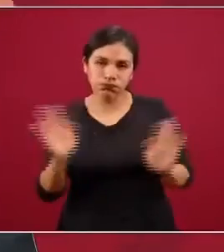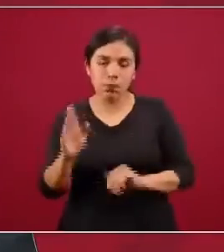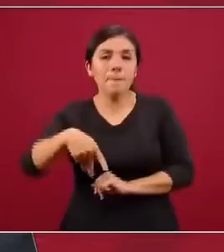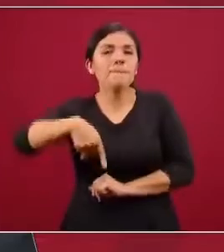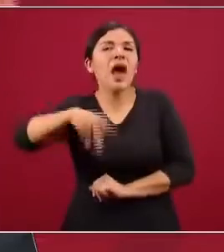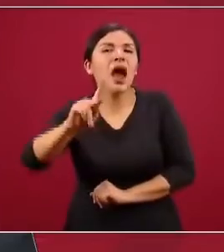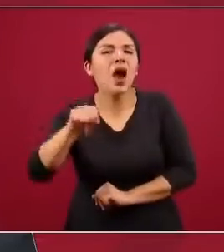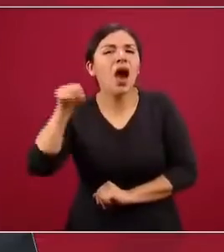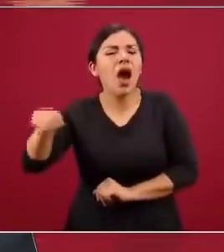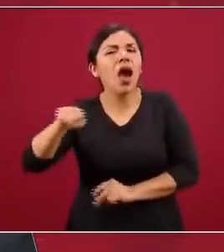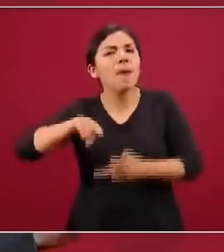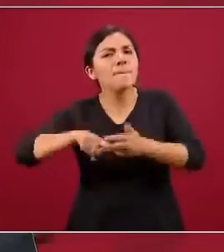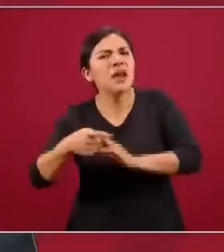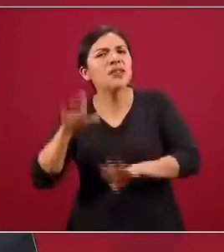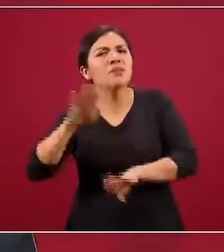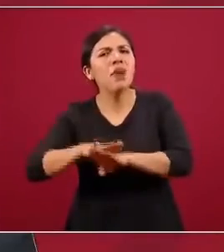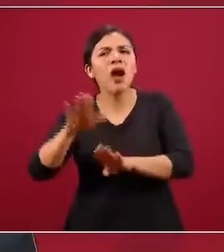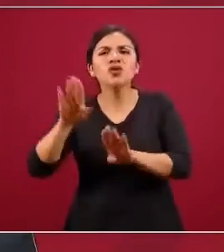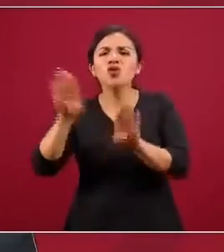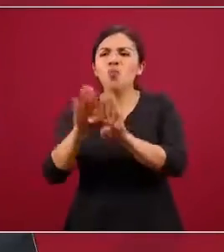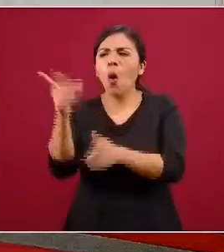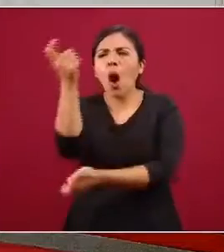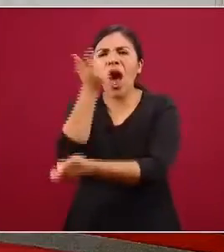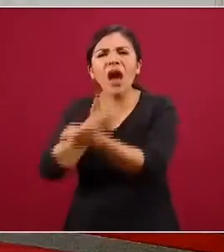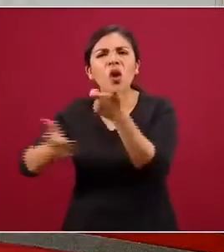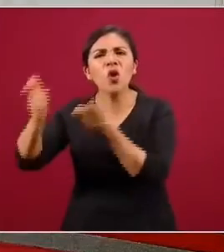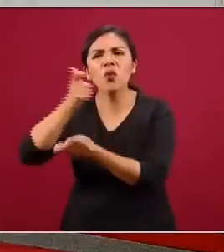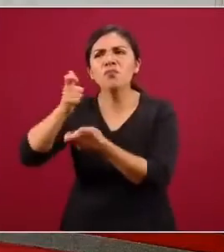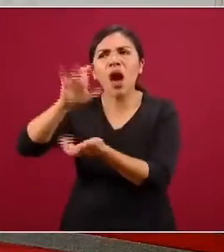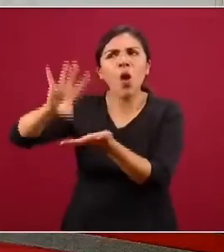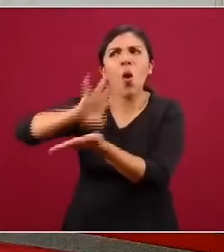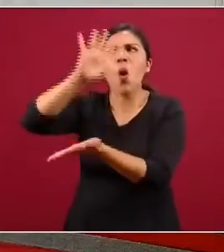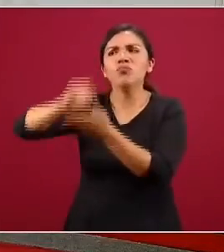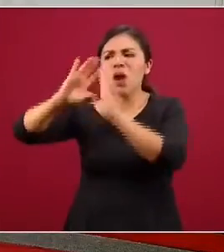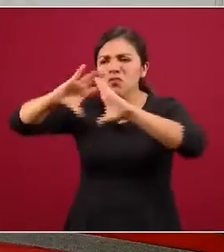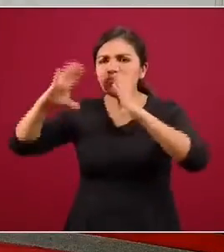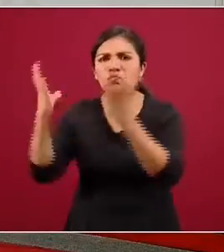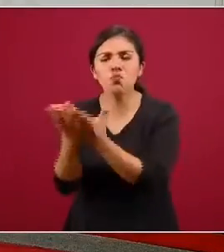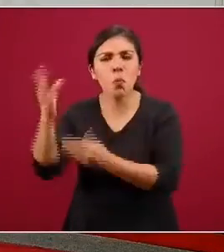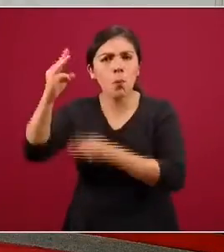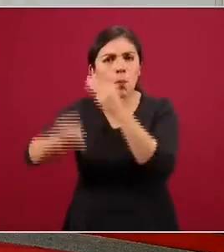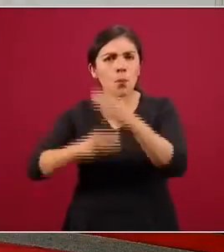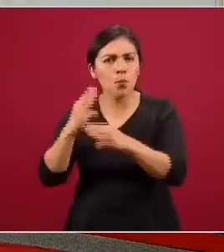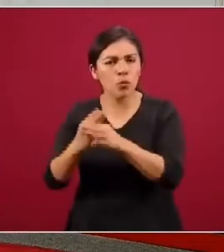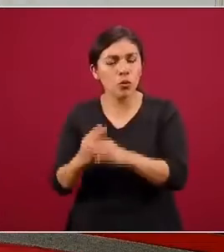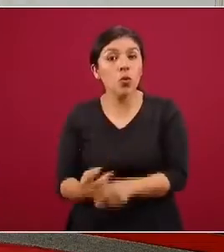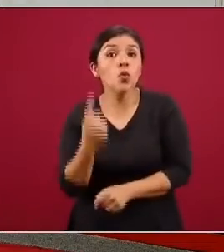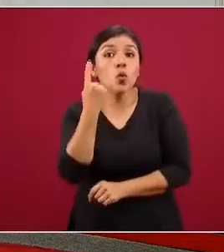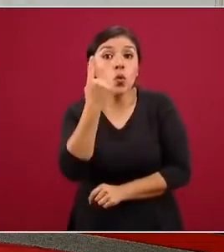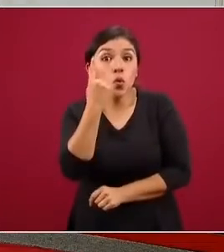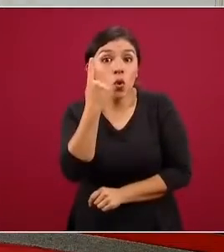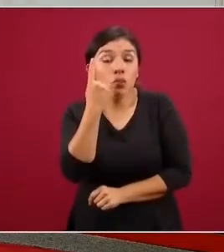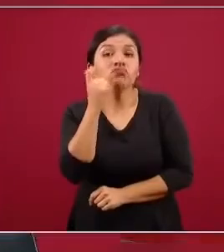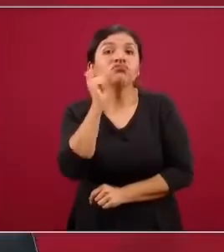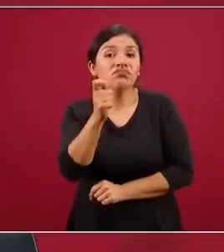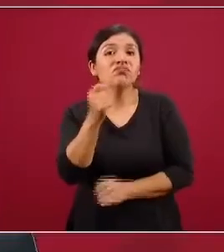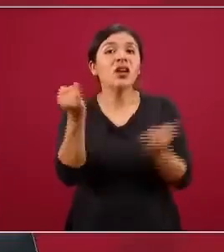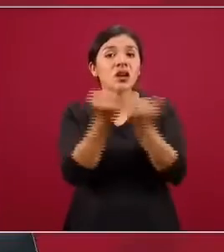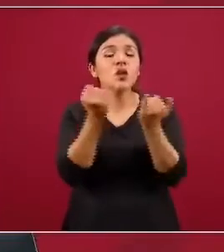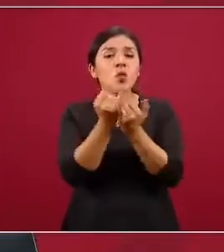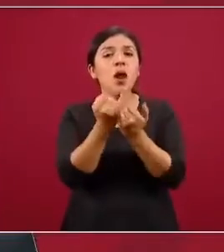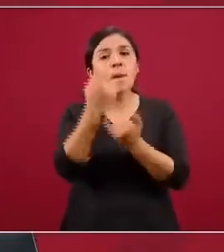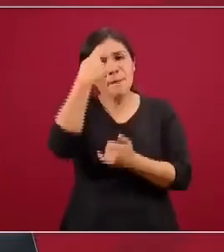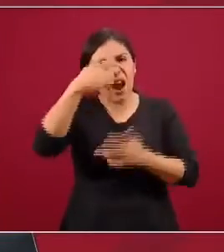donde básicamente empezó a globalizarse la economía, y uno de los aspectos que se globalizaron también fue